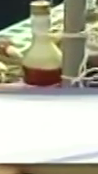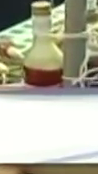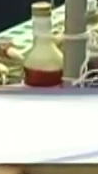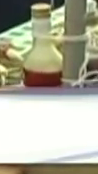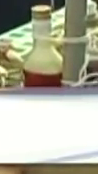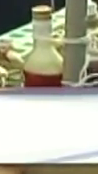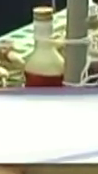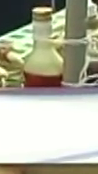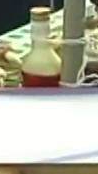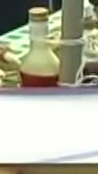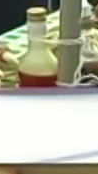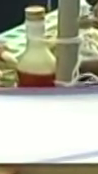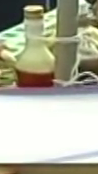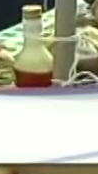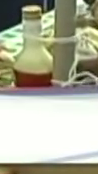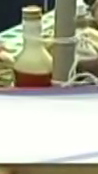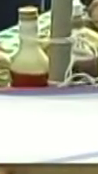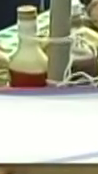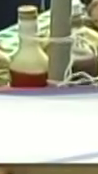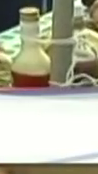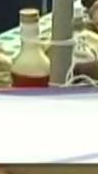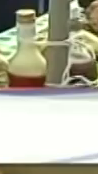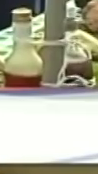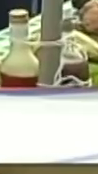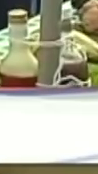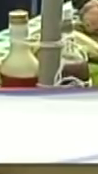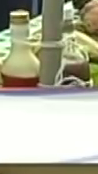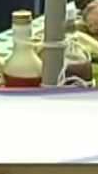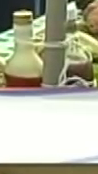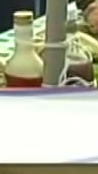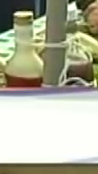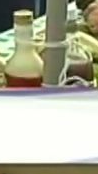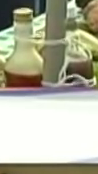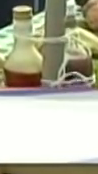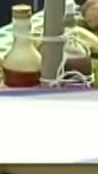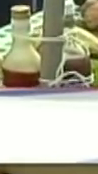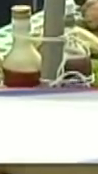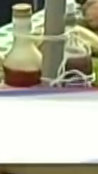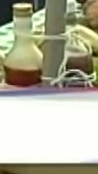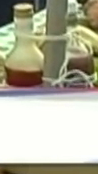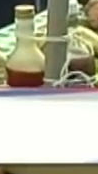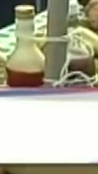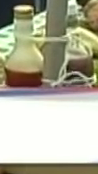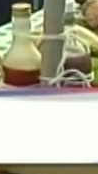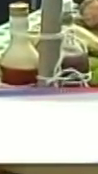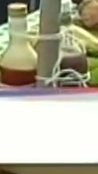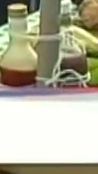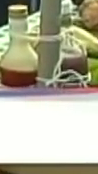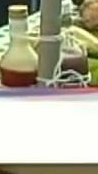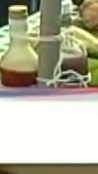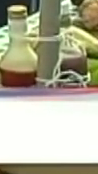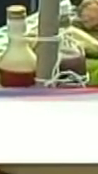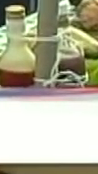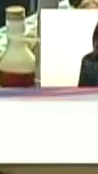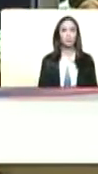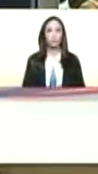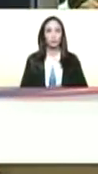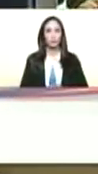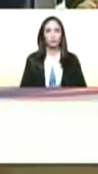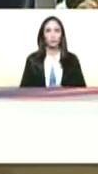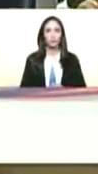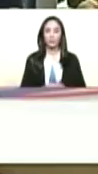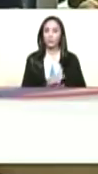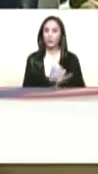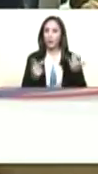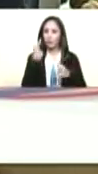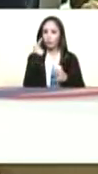muy sencilla. El 80% de la población venezolana vive en las ciudades. Aquí está. Si uno aquí, mira, se pone a